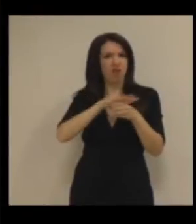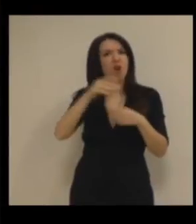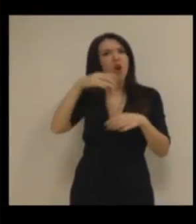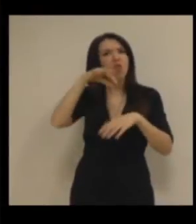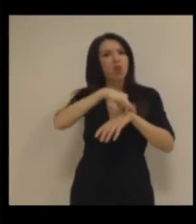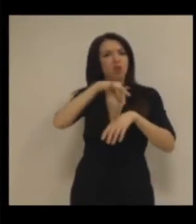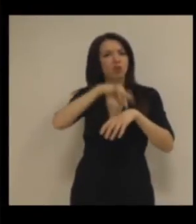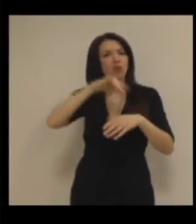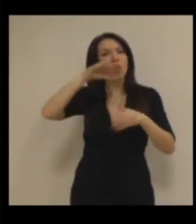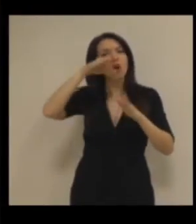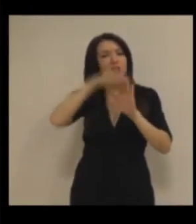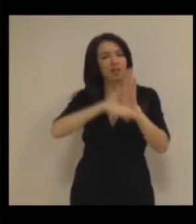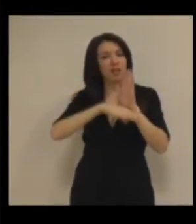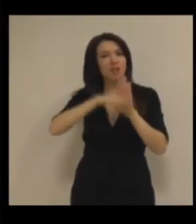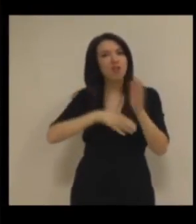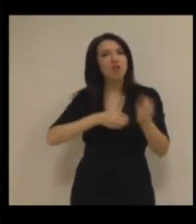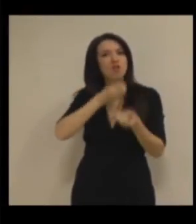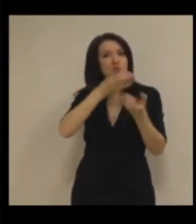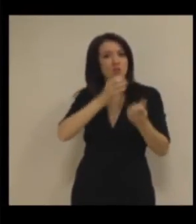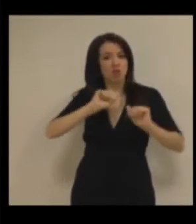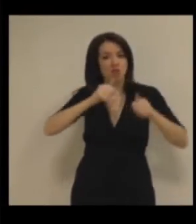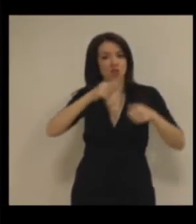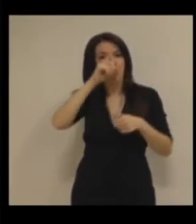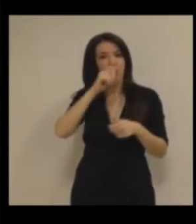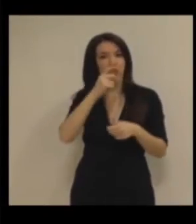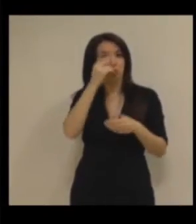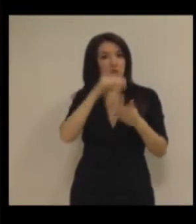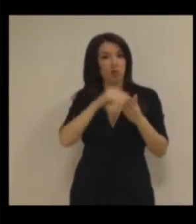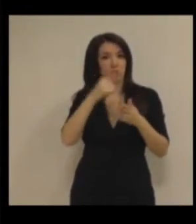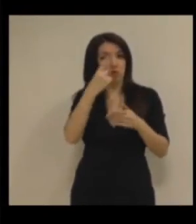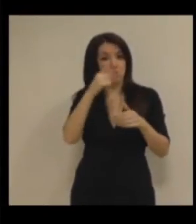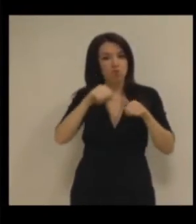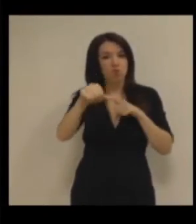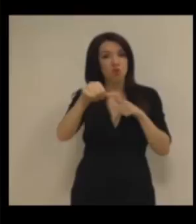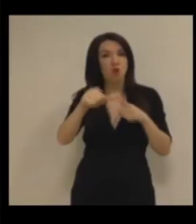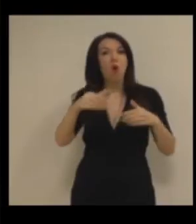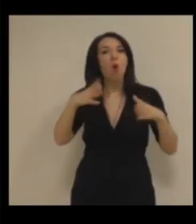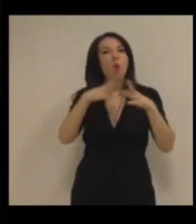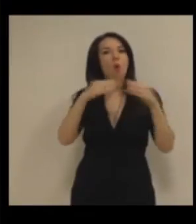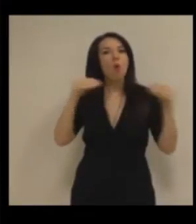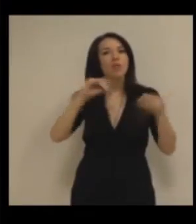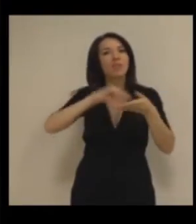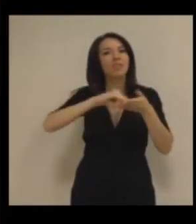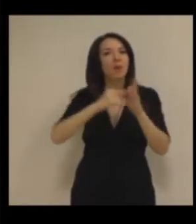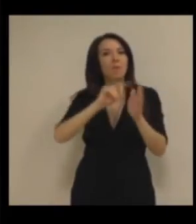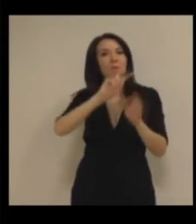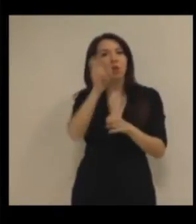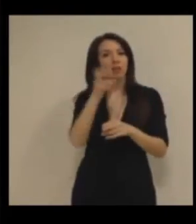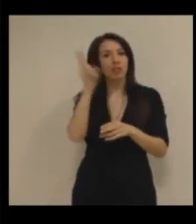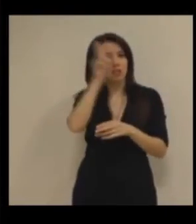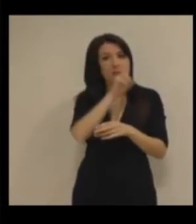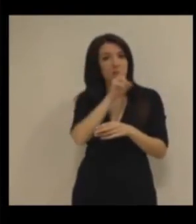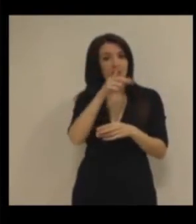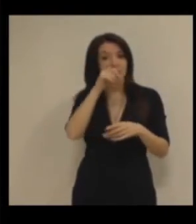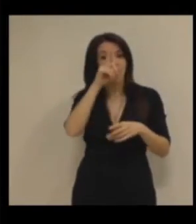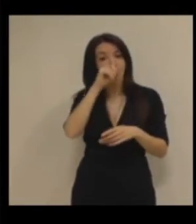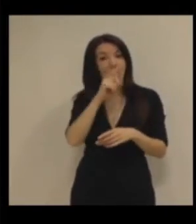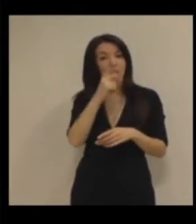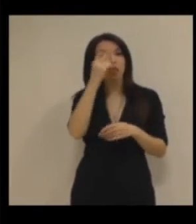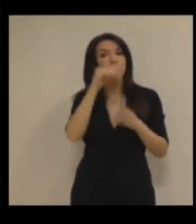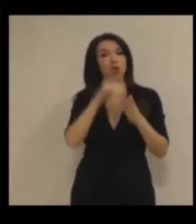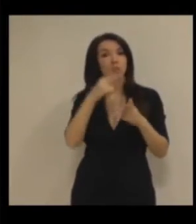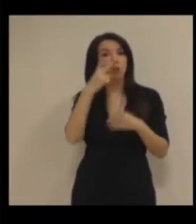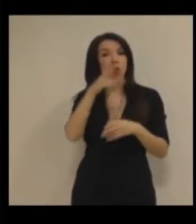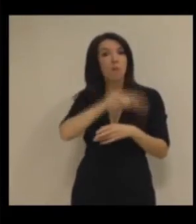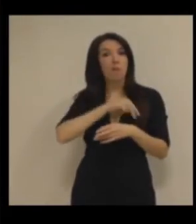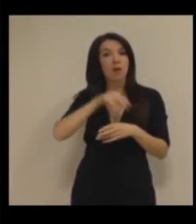ingeniero en telecomunicación desde 2001, por la Universidad Politécnica de Madrid, recibiendo en 2002 el Premio Nacional a